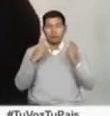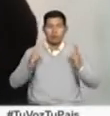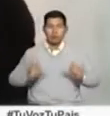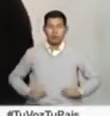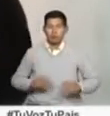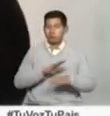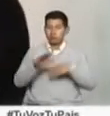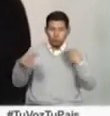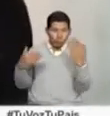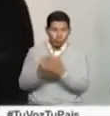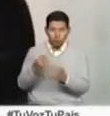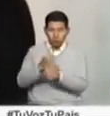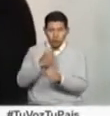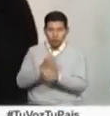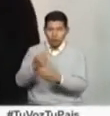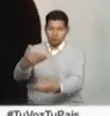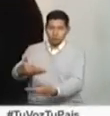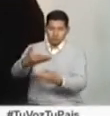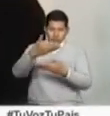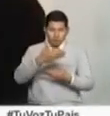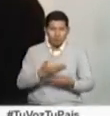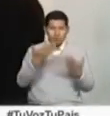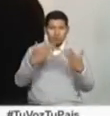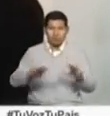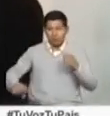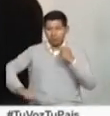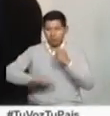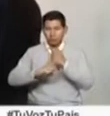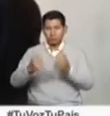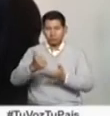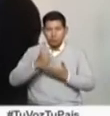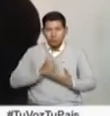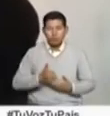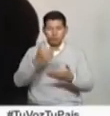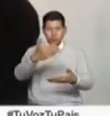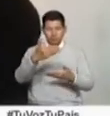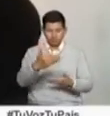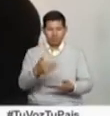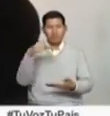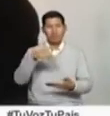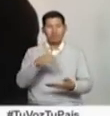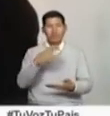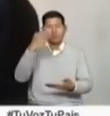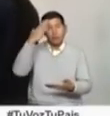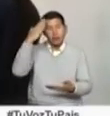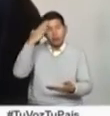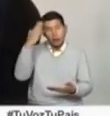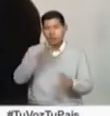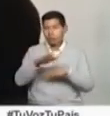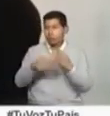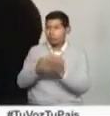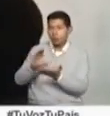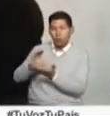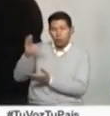el trabajo que se ha venido haciendo, los aportes que se han venido haciendo, en un documento del ministerio que nosotros ahora en el colegio médico, en los